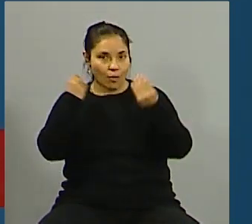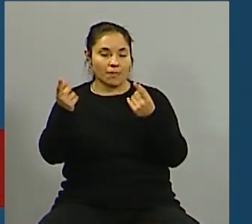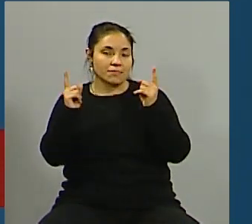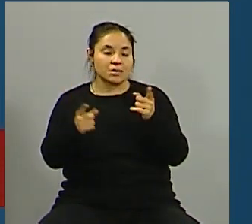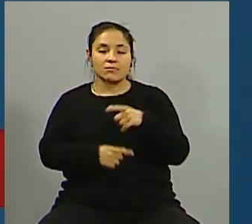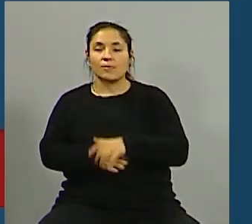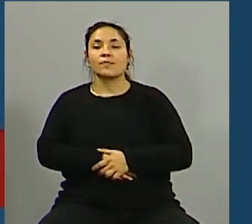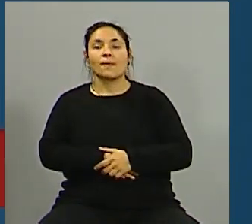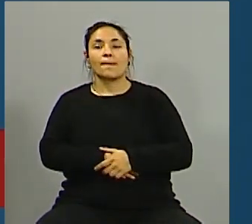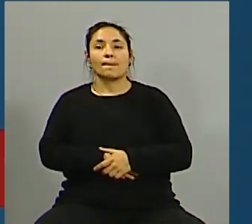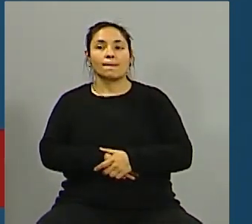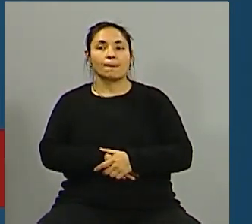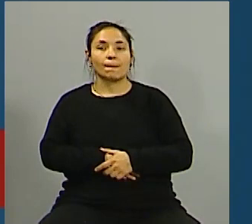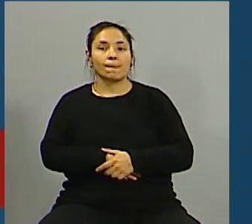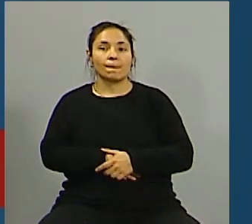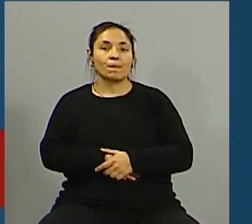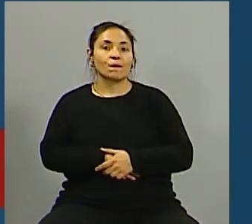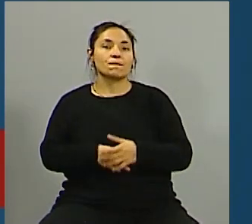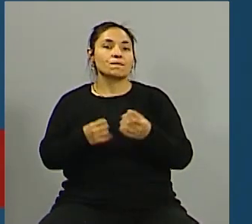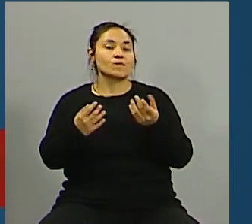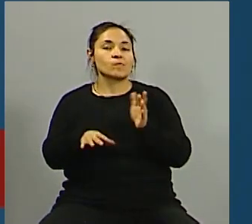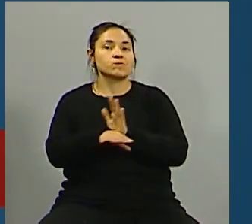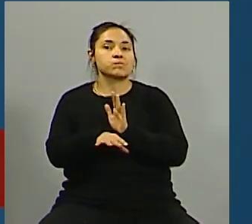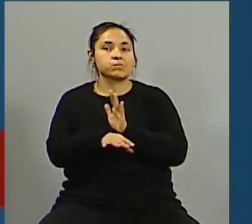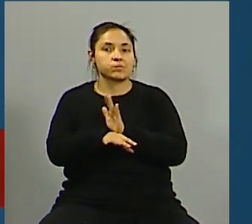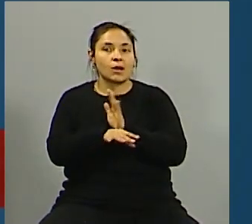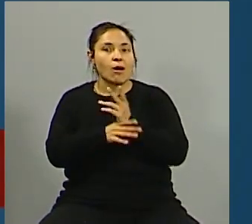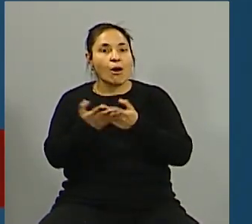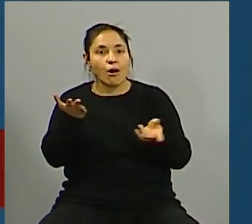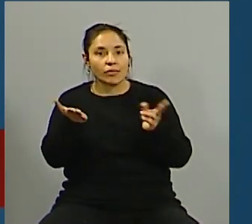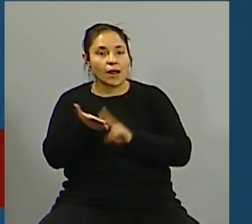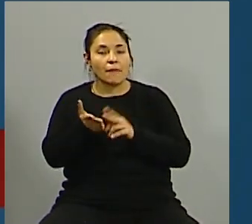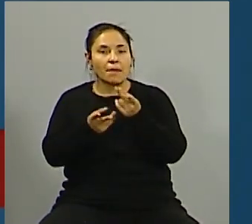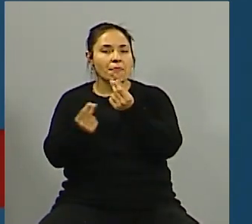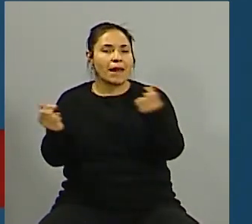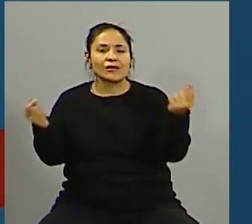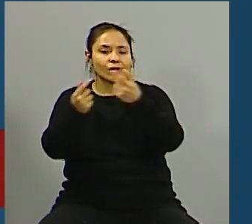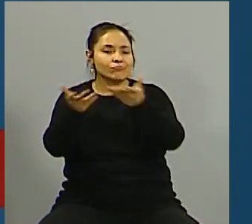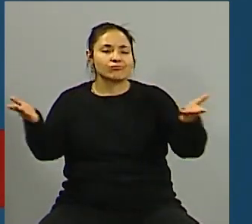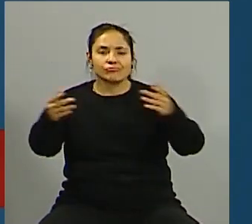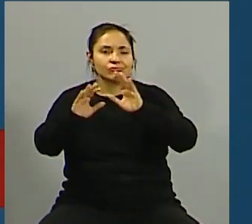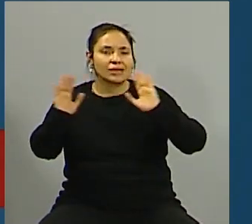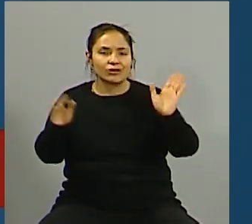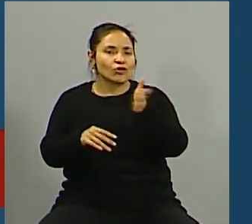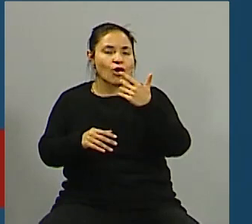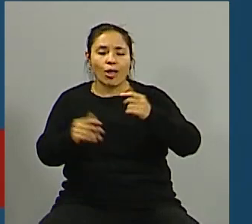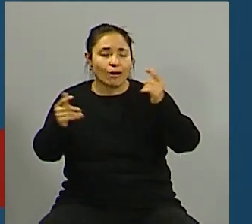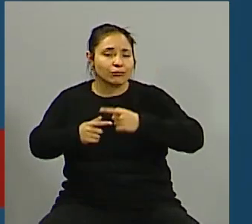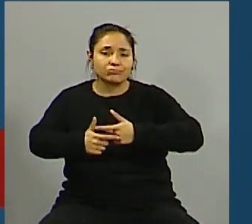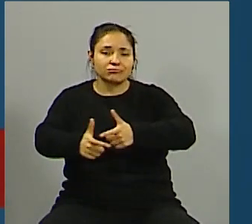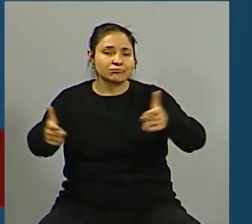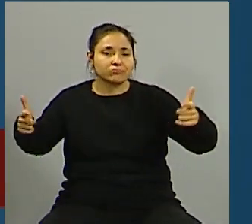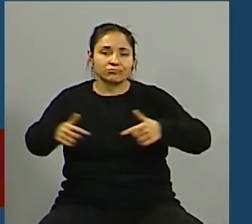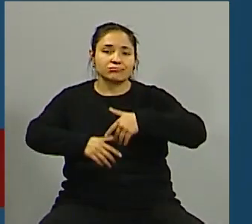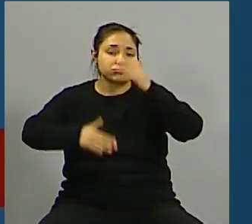de que seguramente va a ser pegar otro salto a los precios de los bienes que componen la canasta